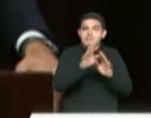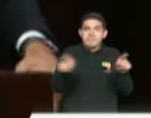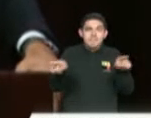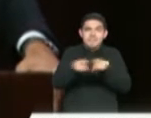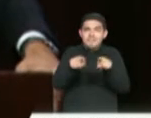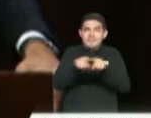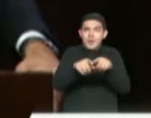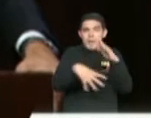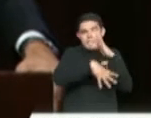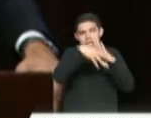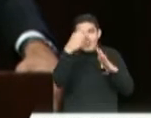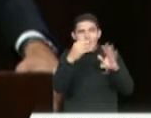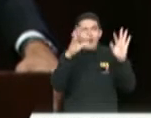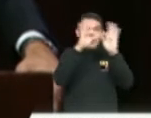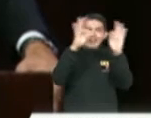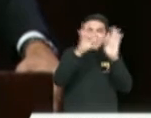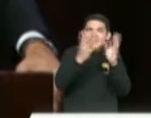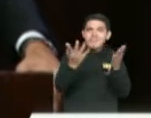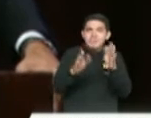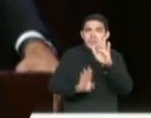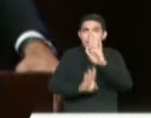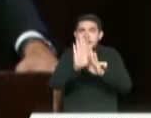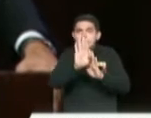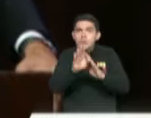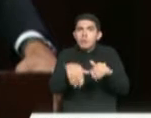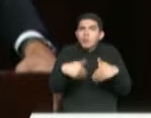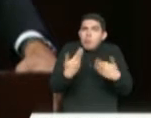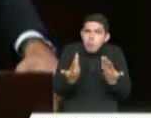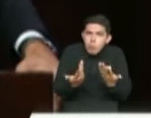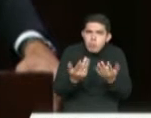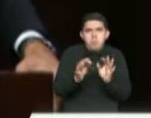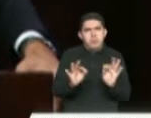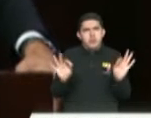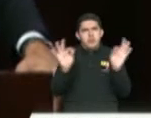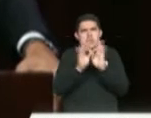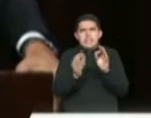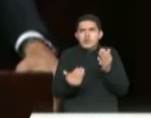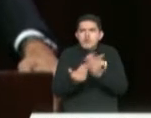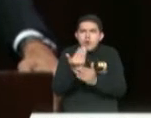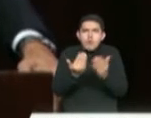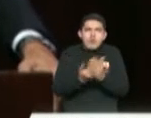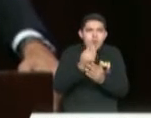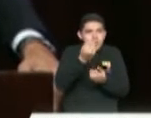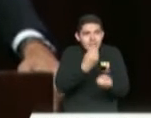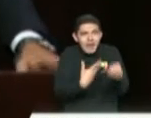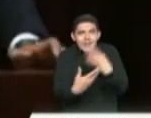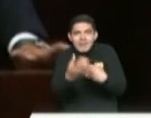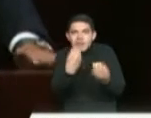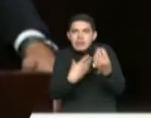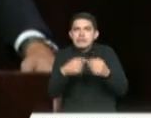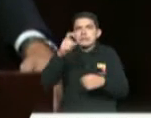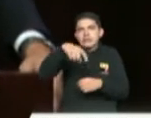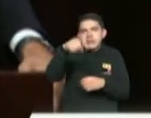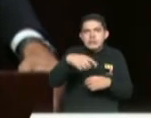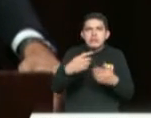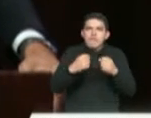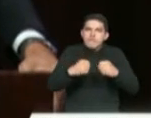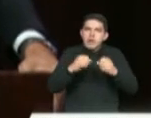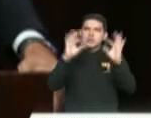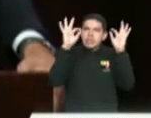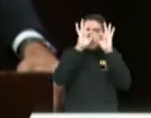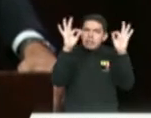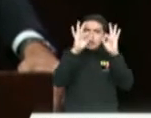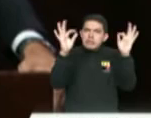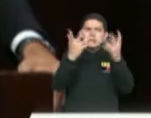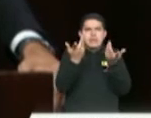no puede haber desarrollo no puede haber creación de nueva riqueza sin energía esta es la hoja de ruta para generar